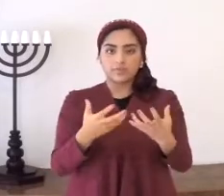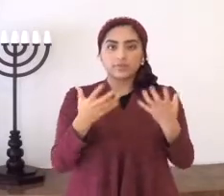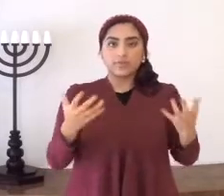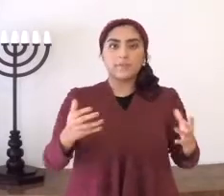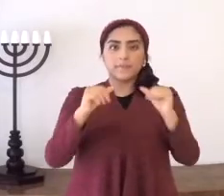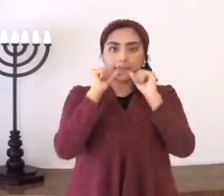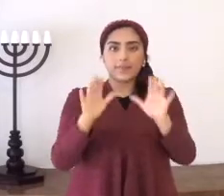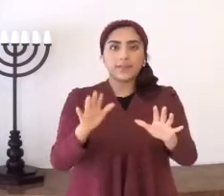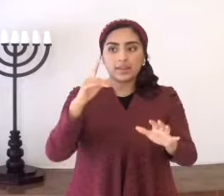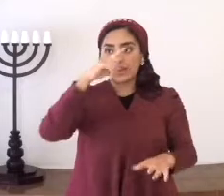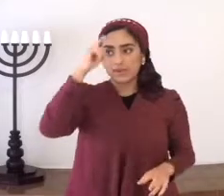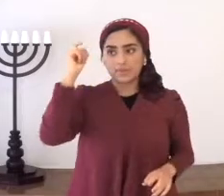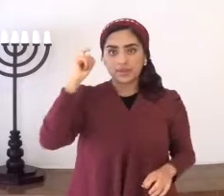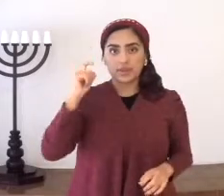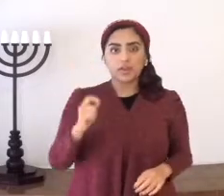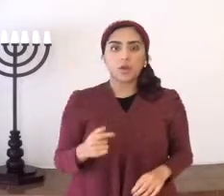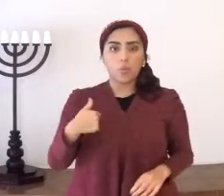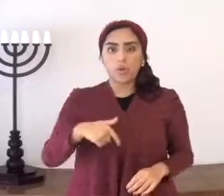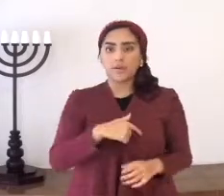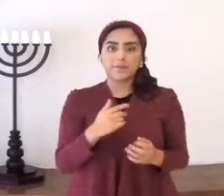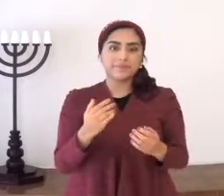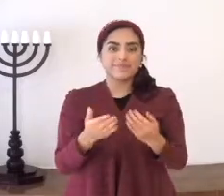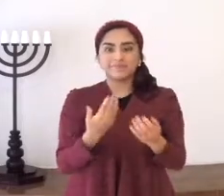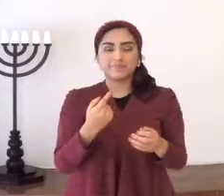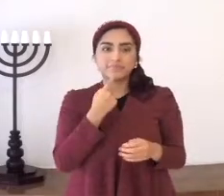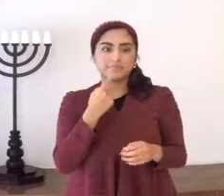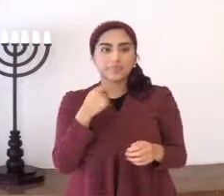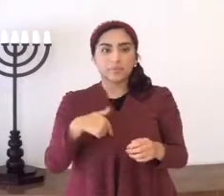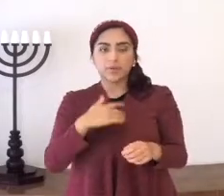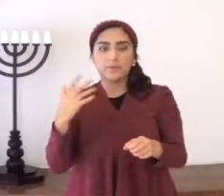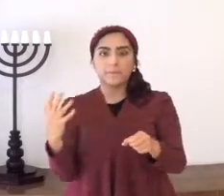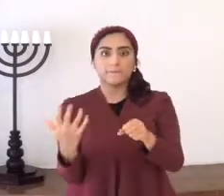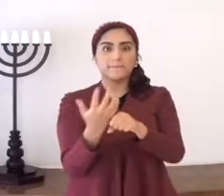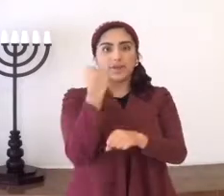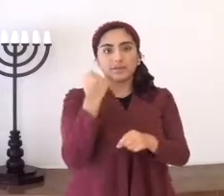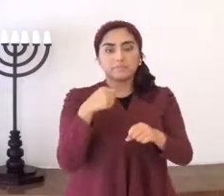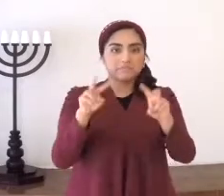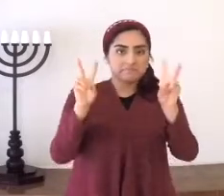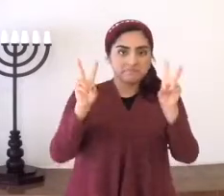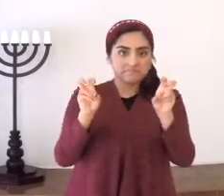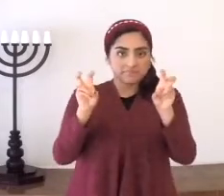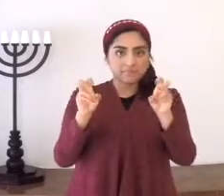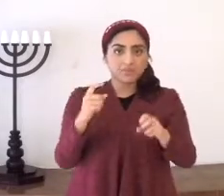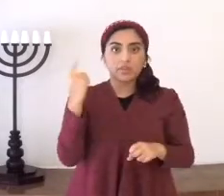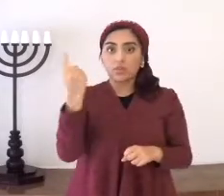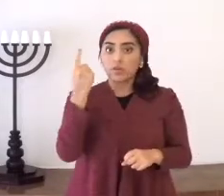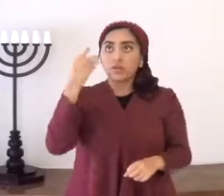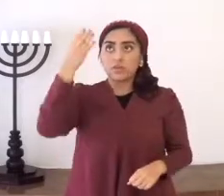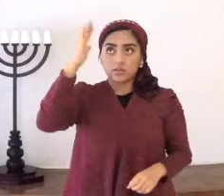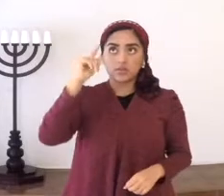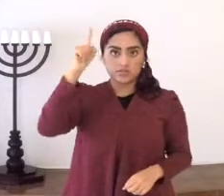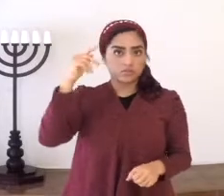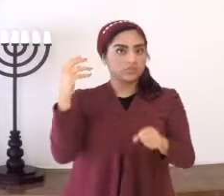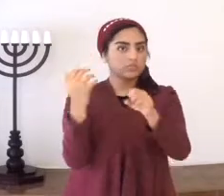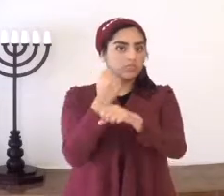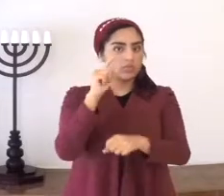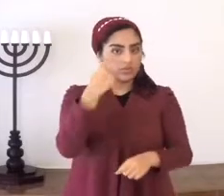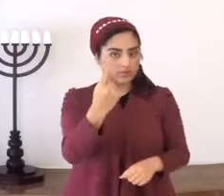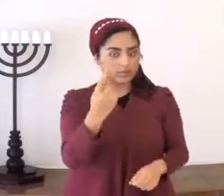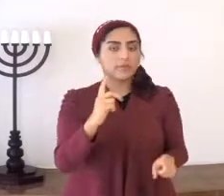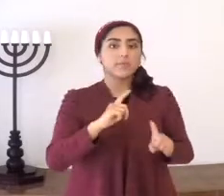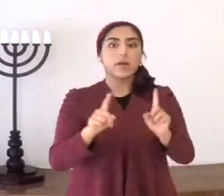se tiene mucha bendición porque se rescata, vuelvo a repetir, entre paréntesis, solo